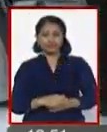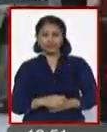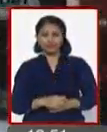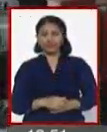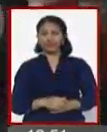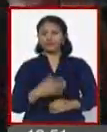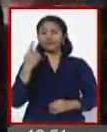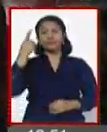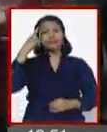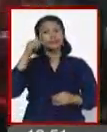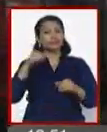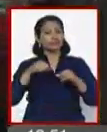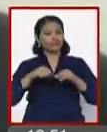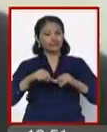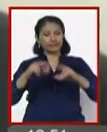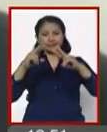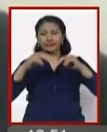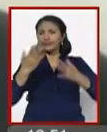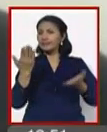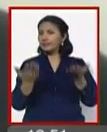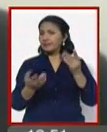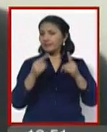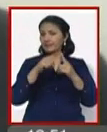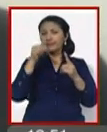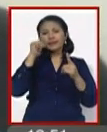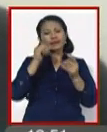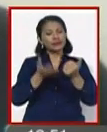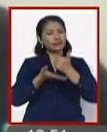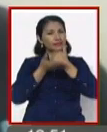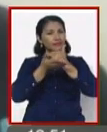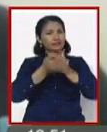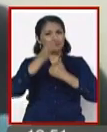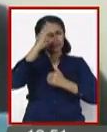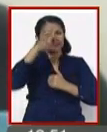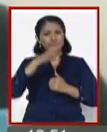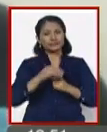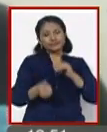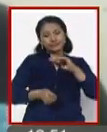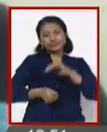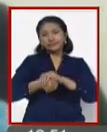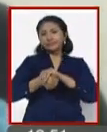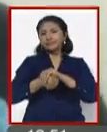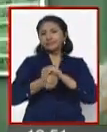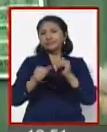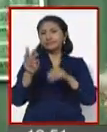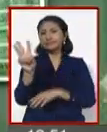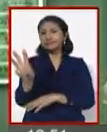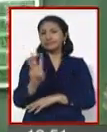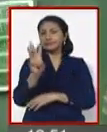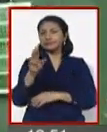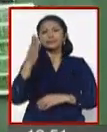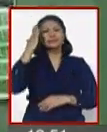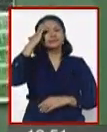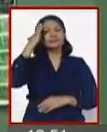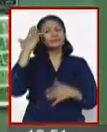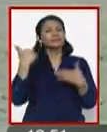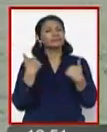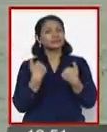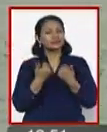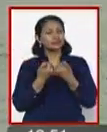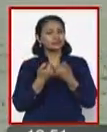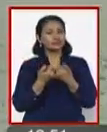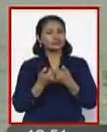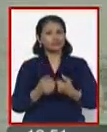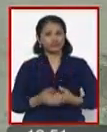contra el Crimen con fines investigativos, ya que se presume que ella ayudaba a Marco Antonio Gutiérrez a ocultarse en la localidad de Guarnes, debido a que tendría un